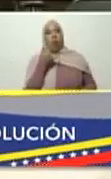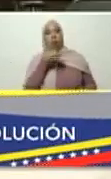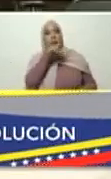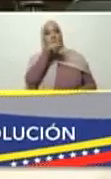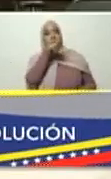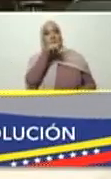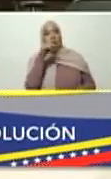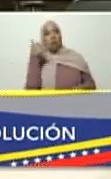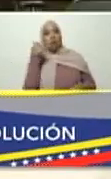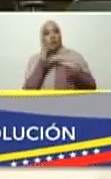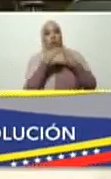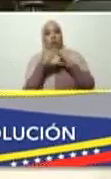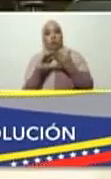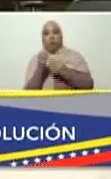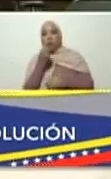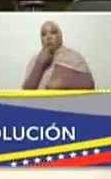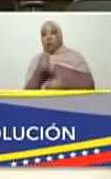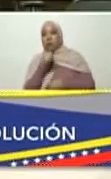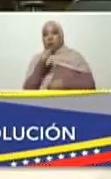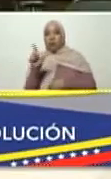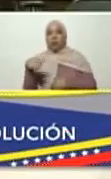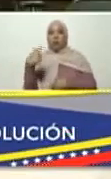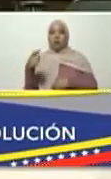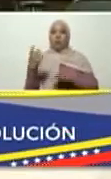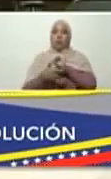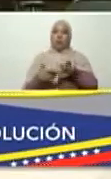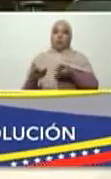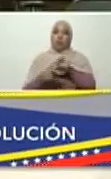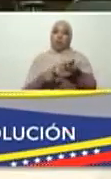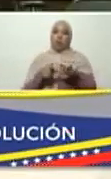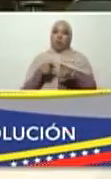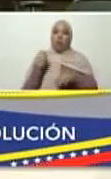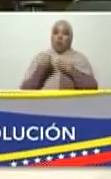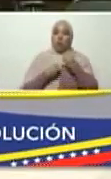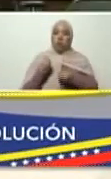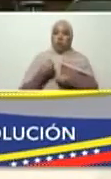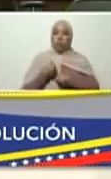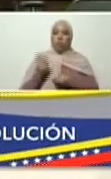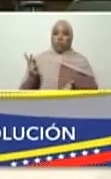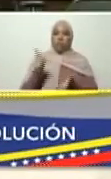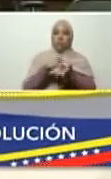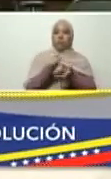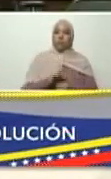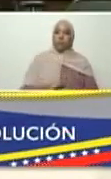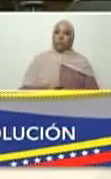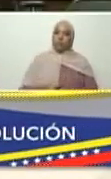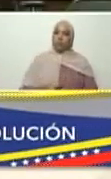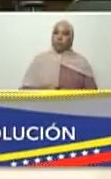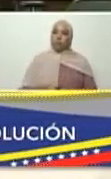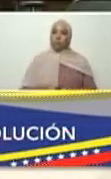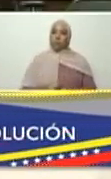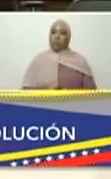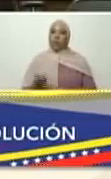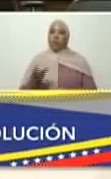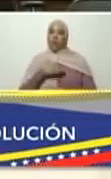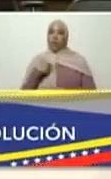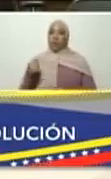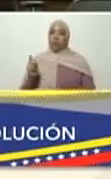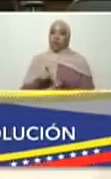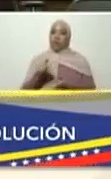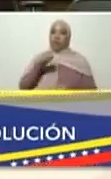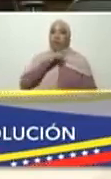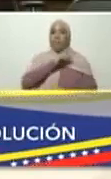Comunidad. Bueno, vale, mañana tenemos el problema tal. Asistan, vale. Bueno, el que no asista se le va a poner una